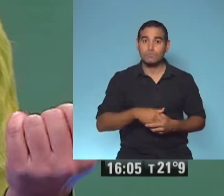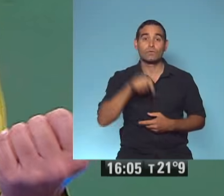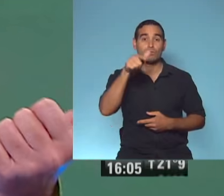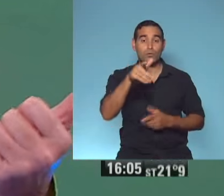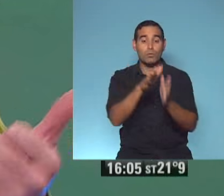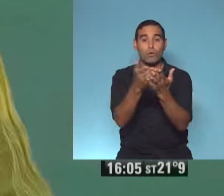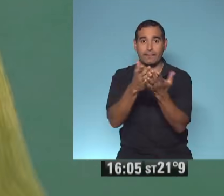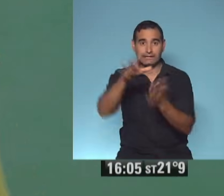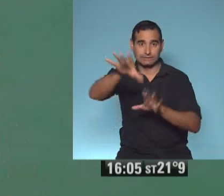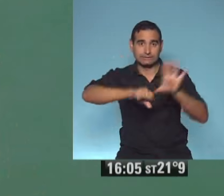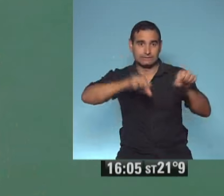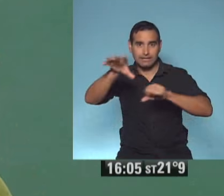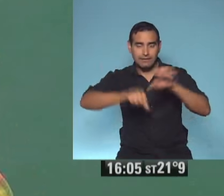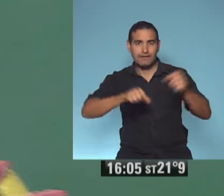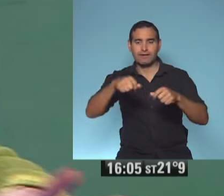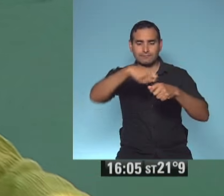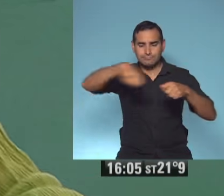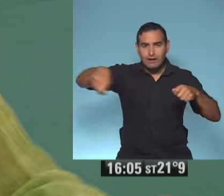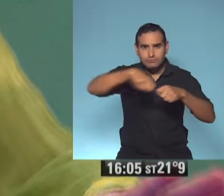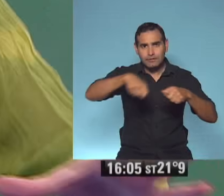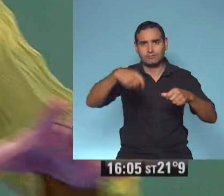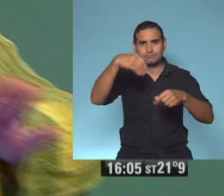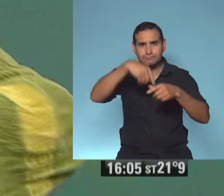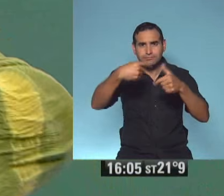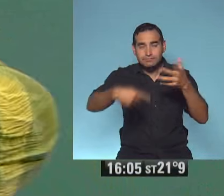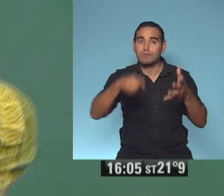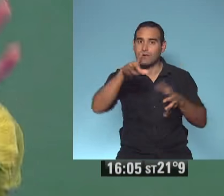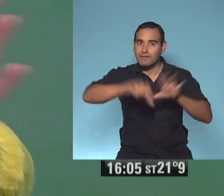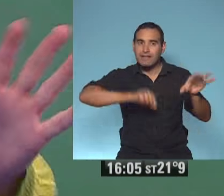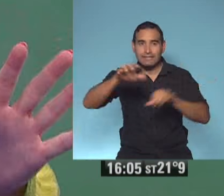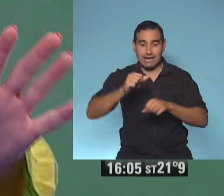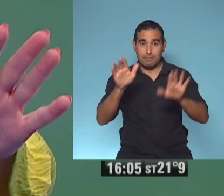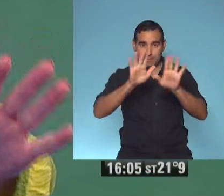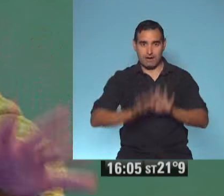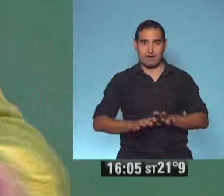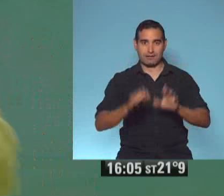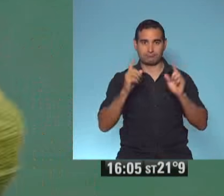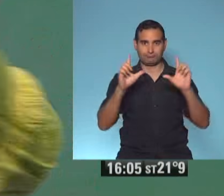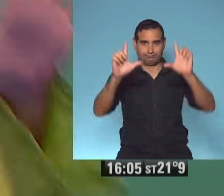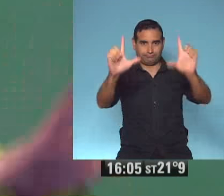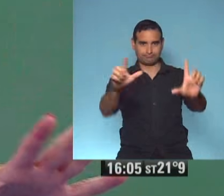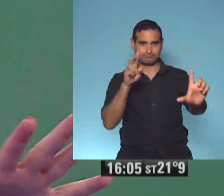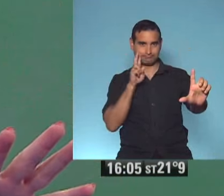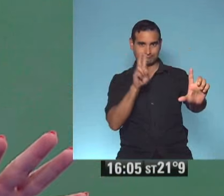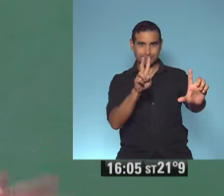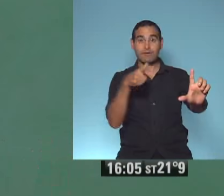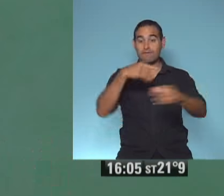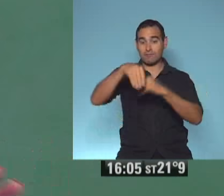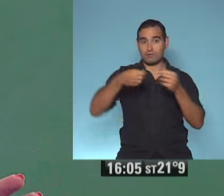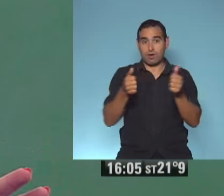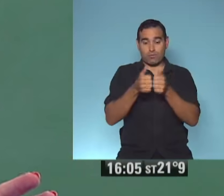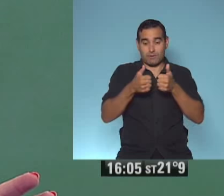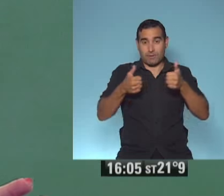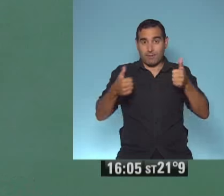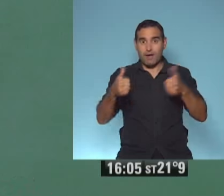los cuadernos, las cartucheras, prepárense enfrente a la televisión con la familia, que